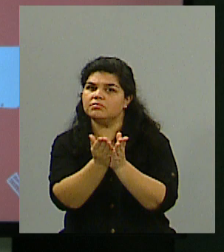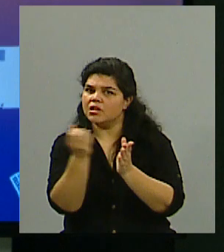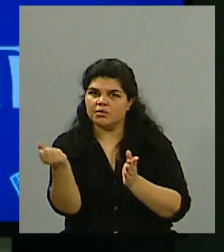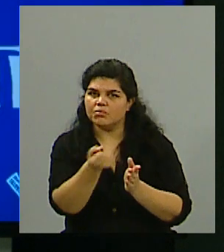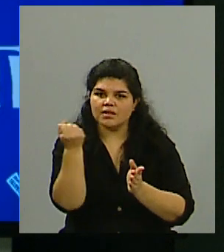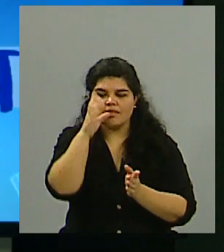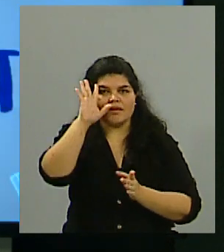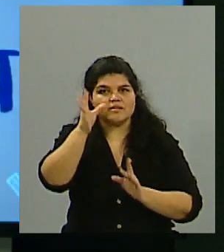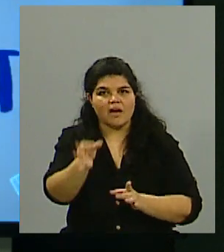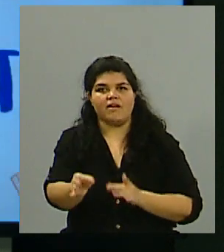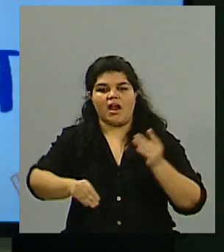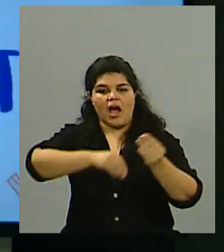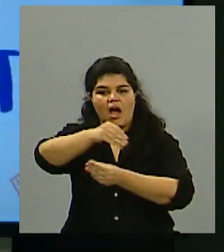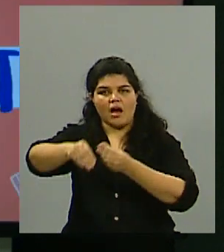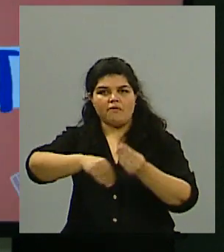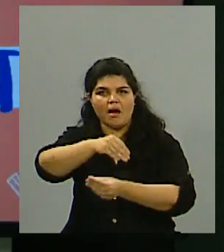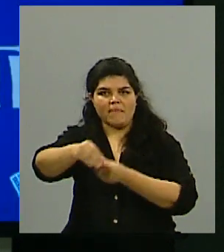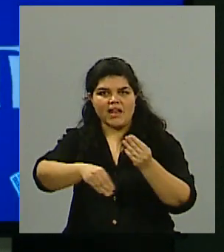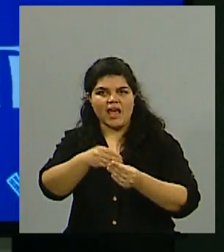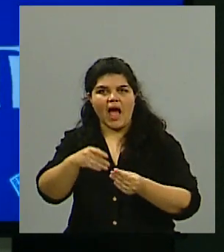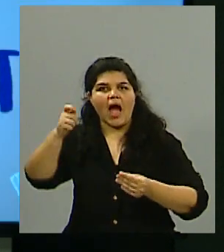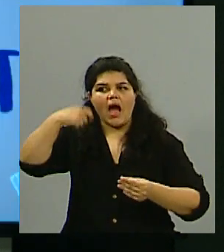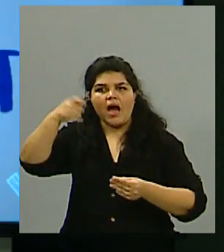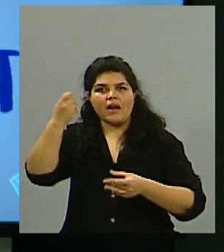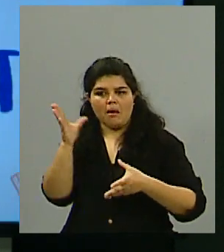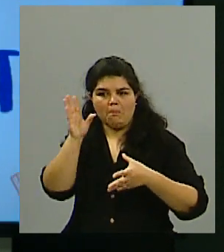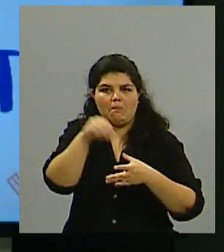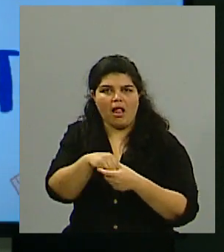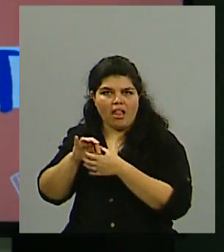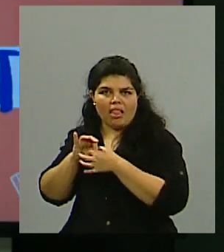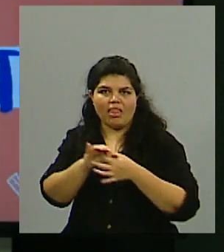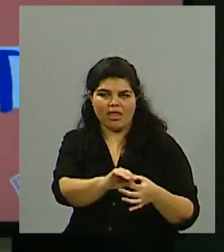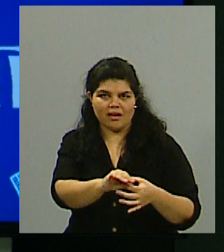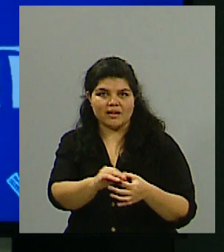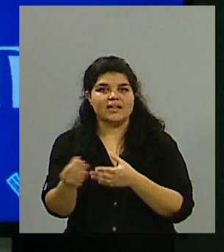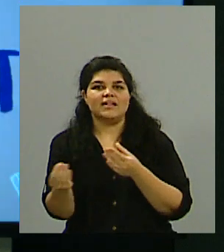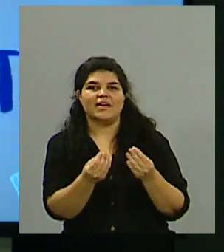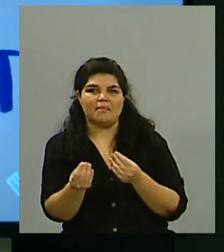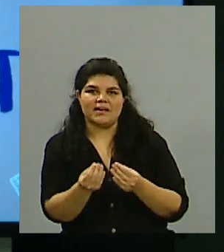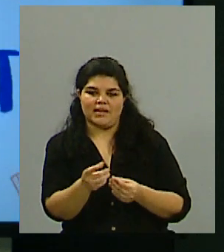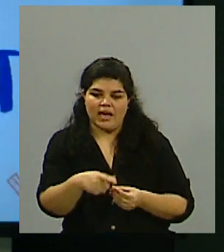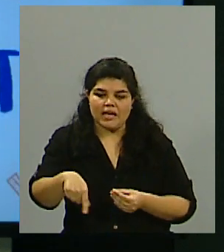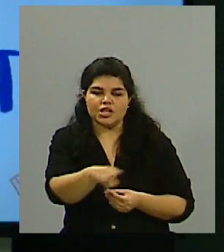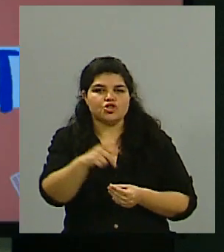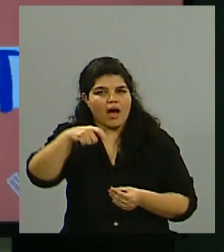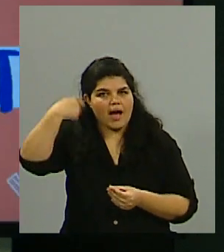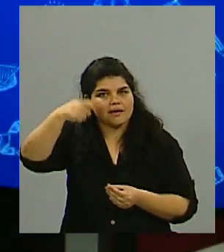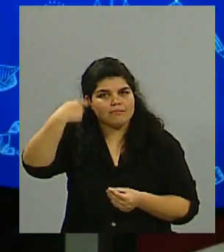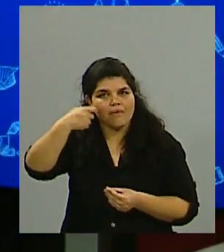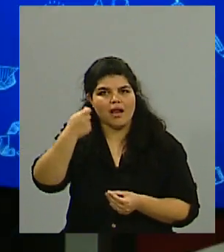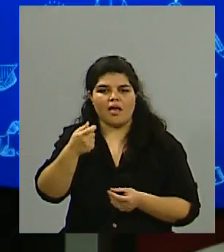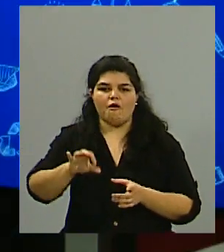Totalmente. nuestro área ha crecido un montonazo porque ya buscamos otro tipo de vida en estos seres. Es